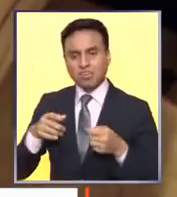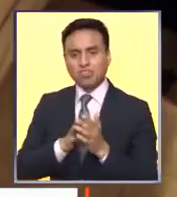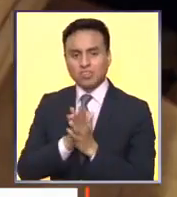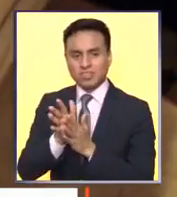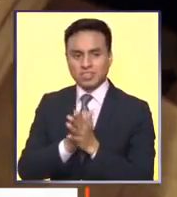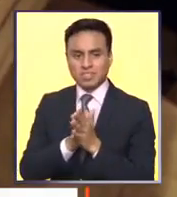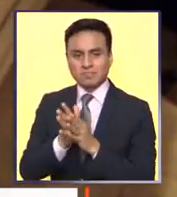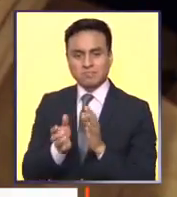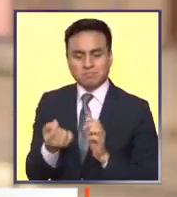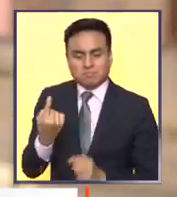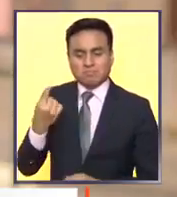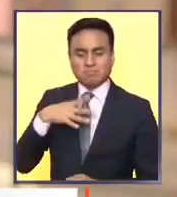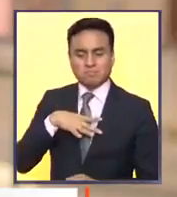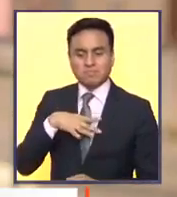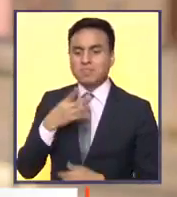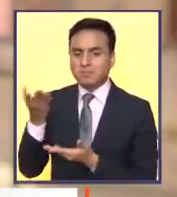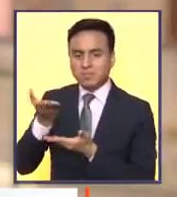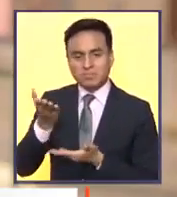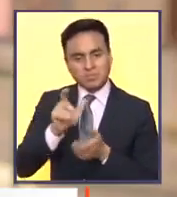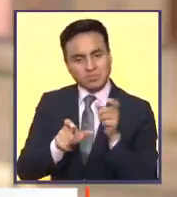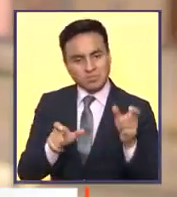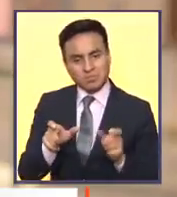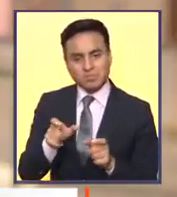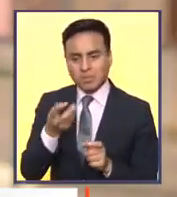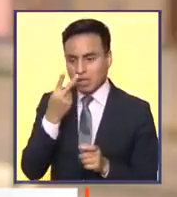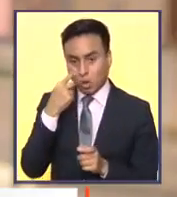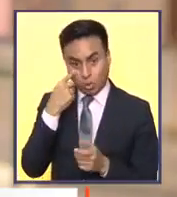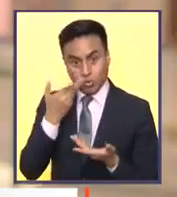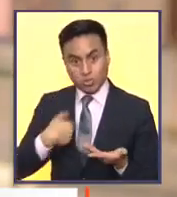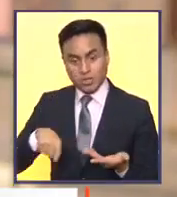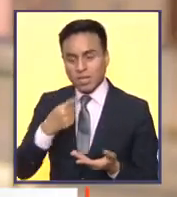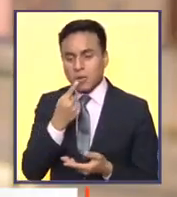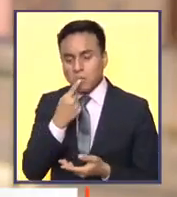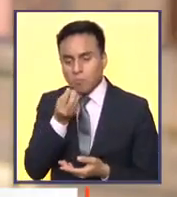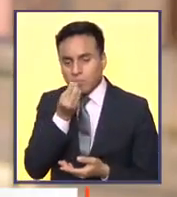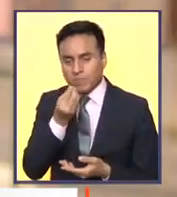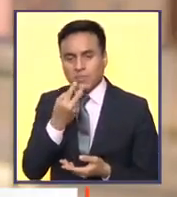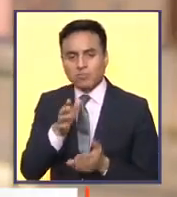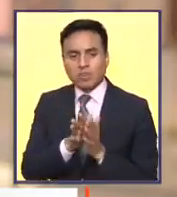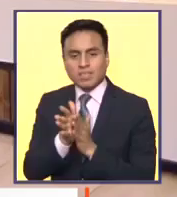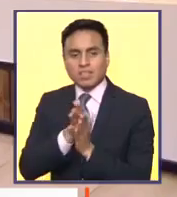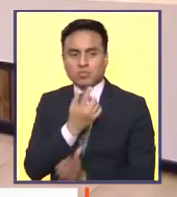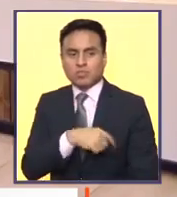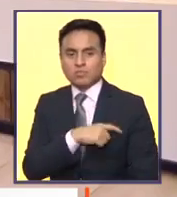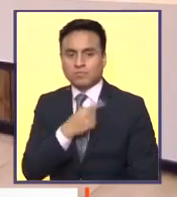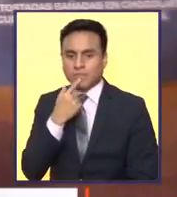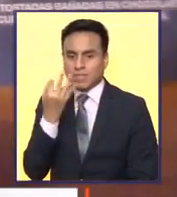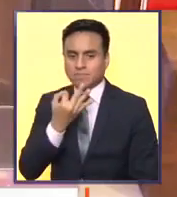premium chilena. Así que los invito a todos a que vengan, a que nos conozcan y degusten este chocolate suizo tan exquisito.